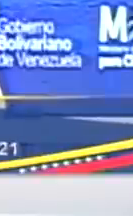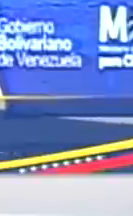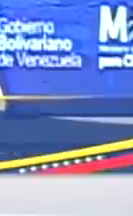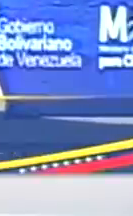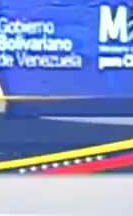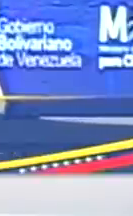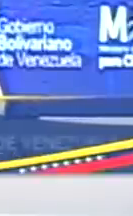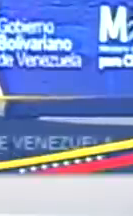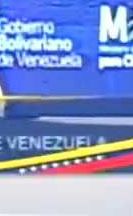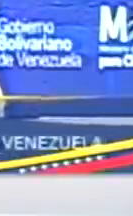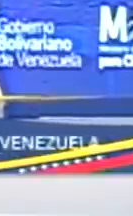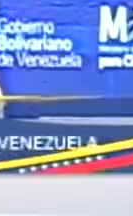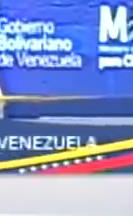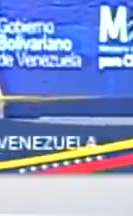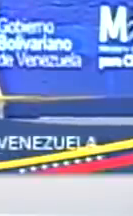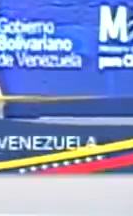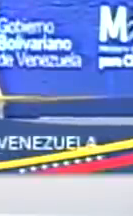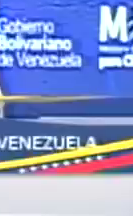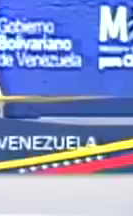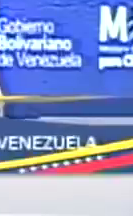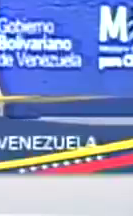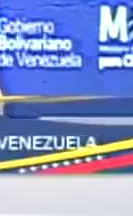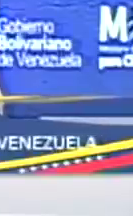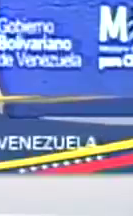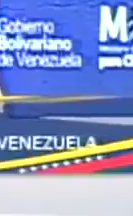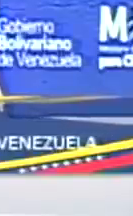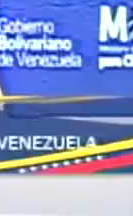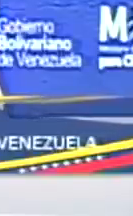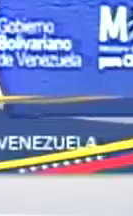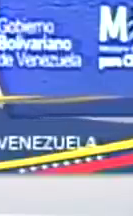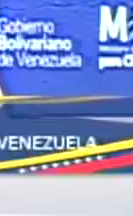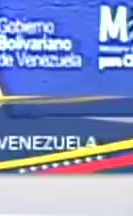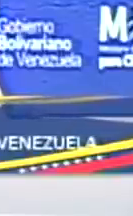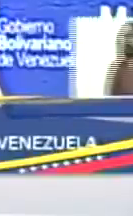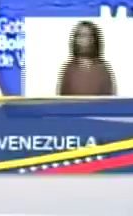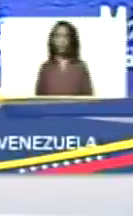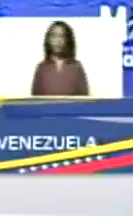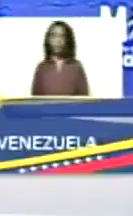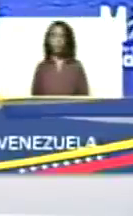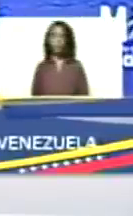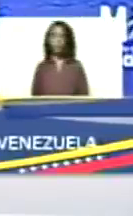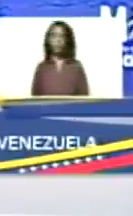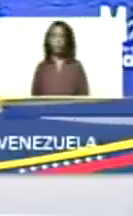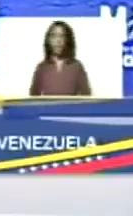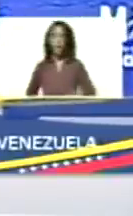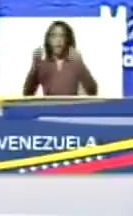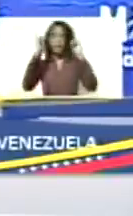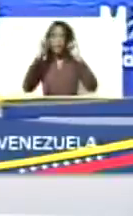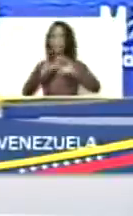feliz de estar en esta fiesta de la